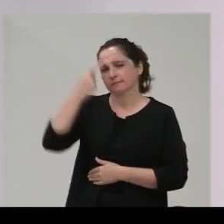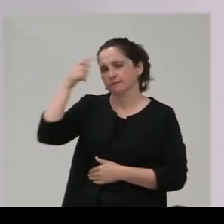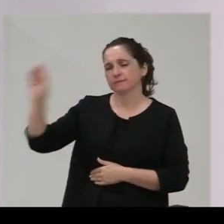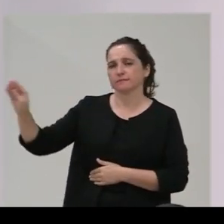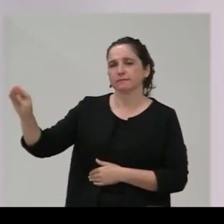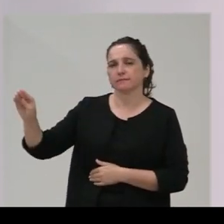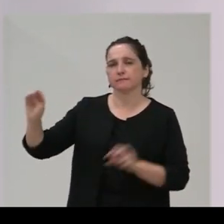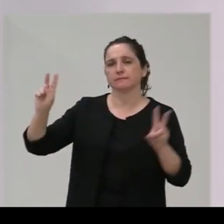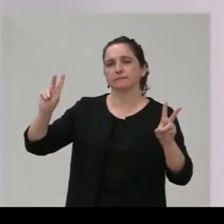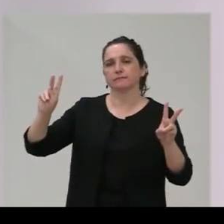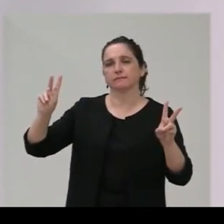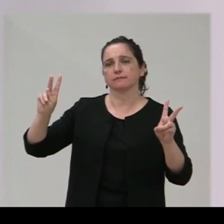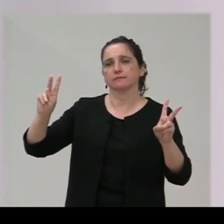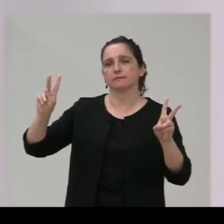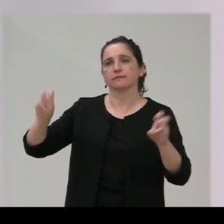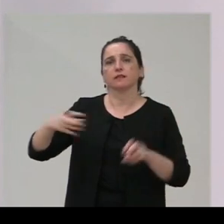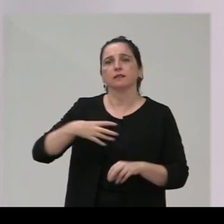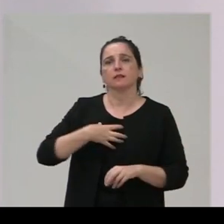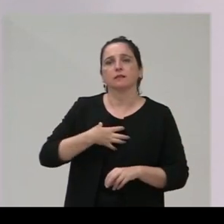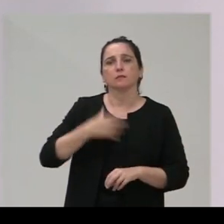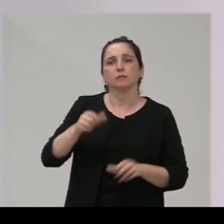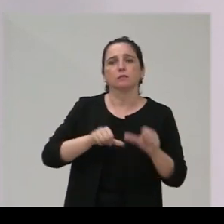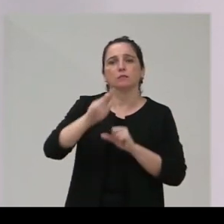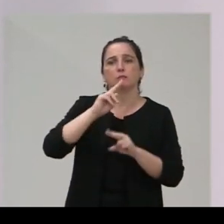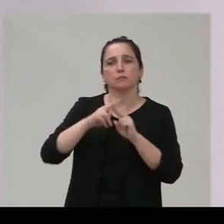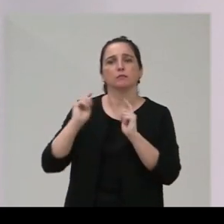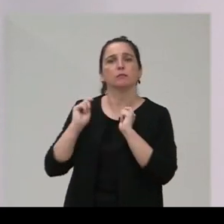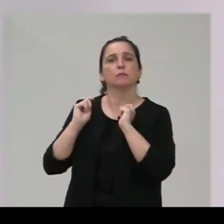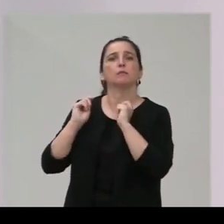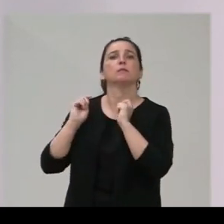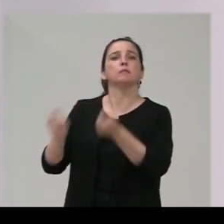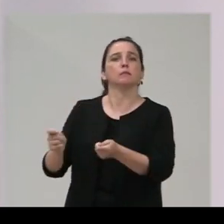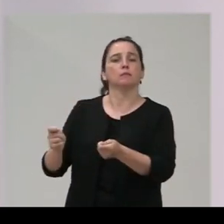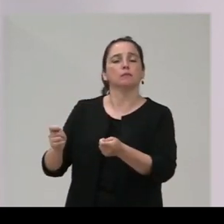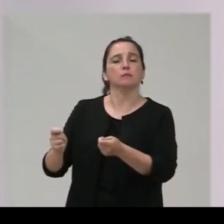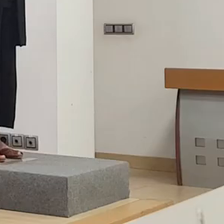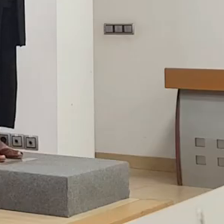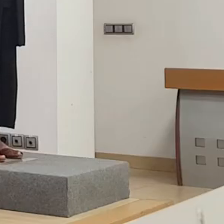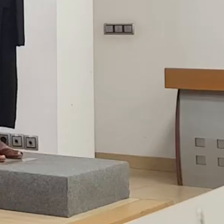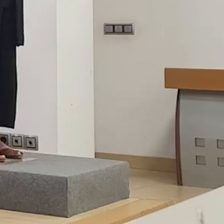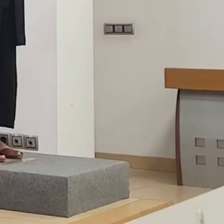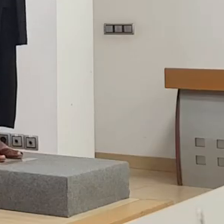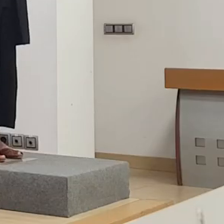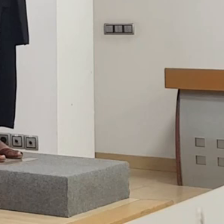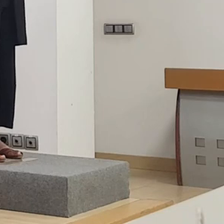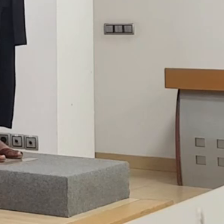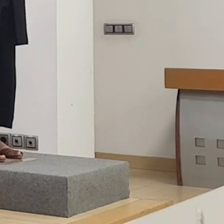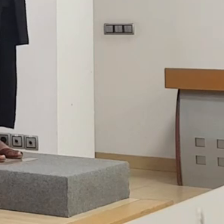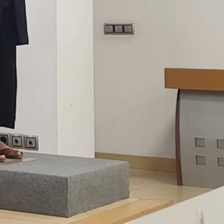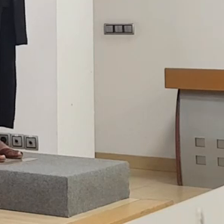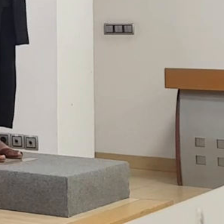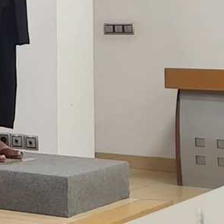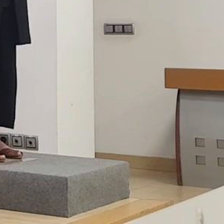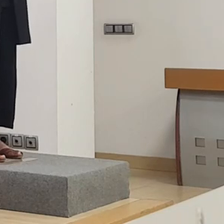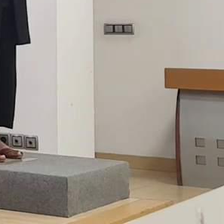sobre la posible el futuro nombramiento del presidente o presidenta de autoridad portuaria si está previsto que